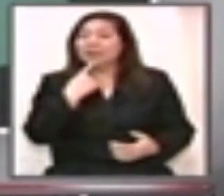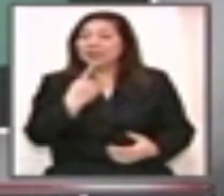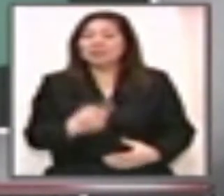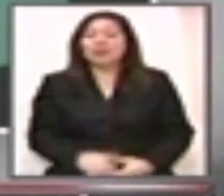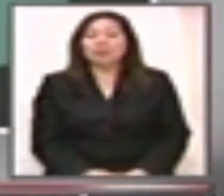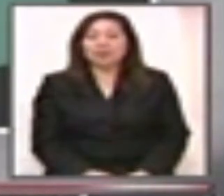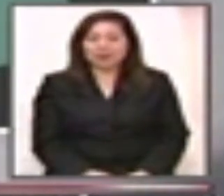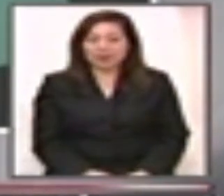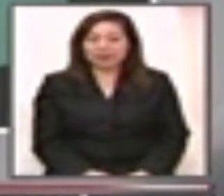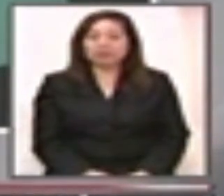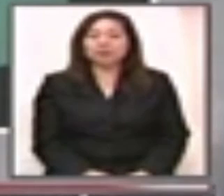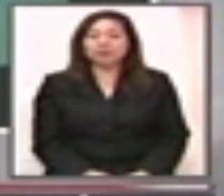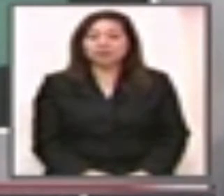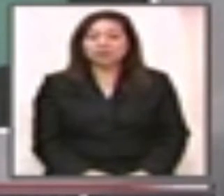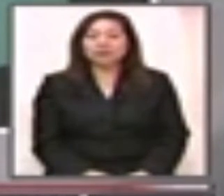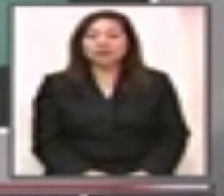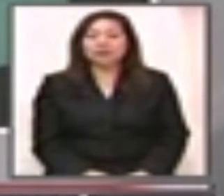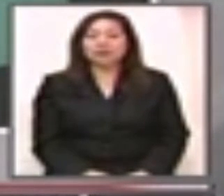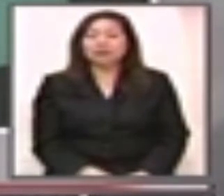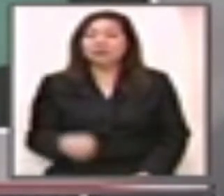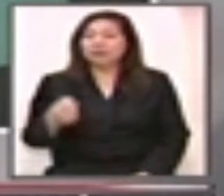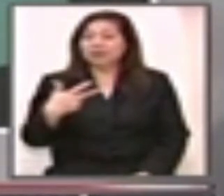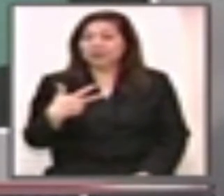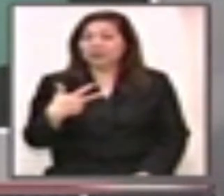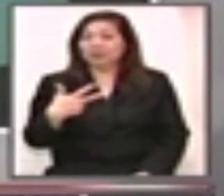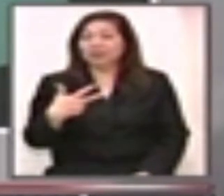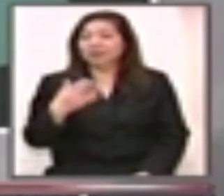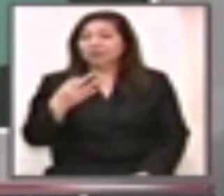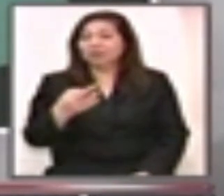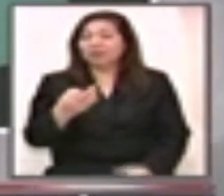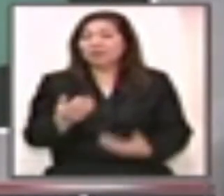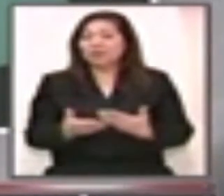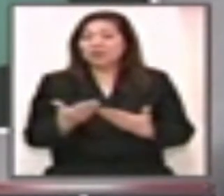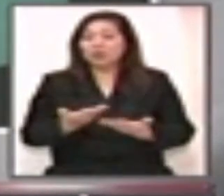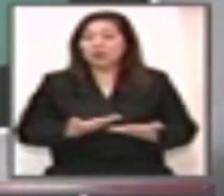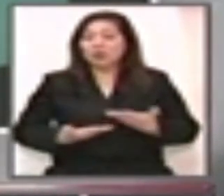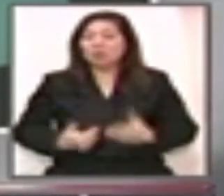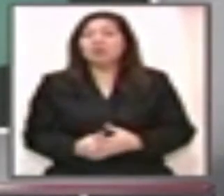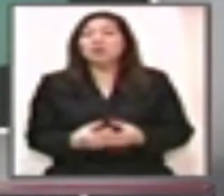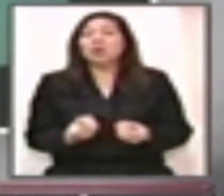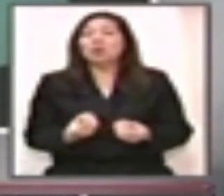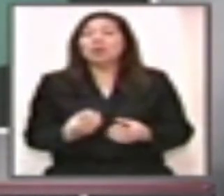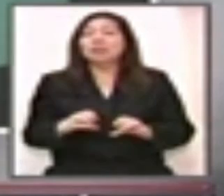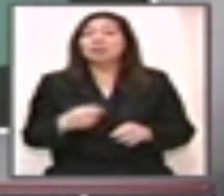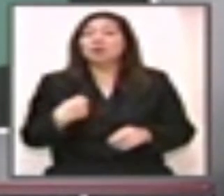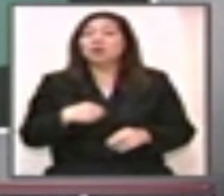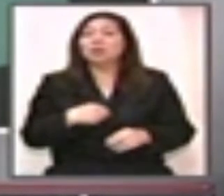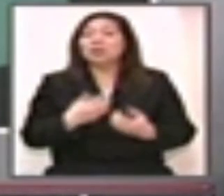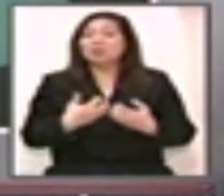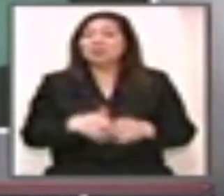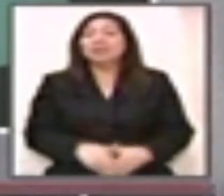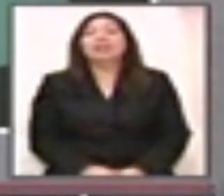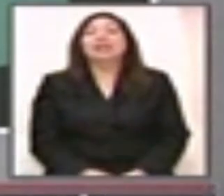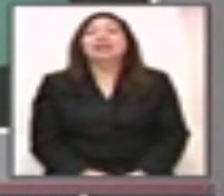referido. Siguiente, por favor. El tercer pilar es justamente la facilitación del comercio. ¿Cómo hacemos nosotros para que el